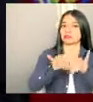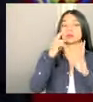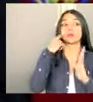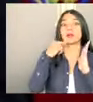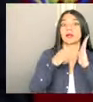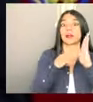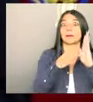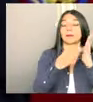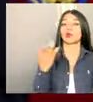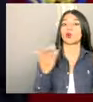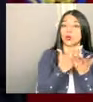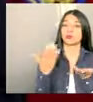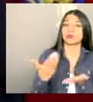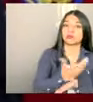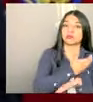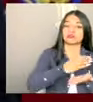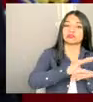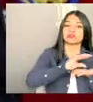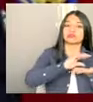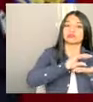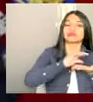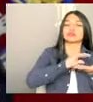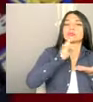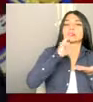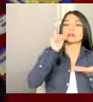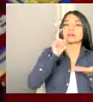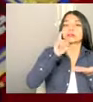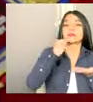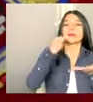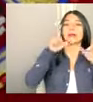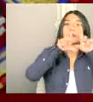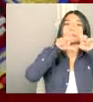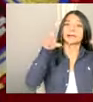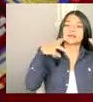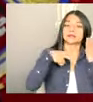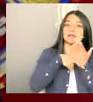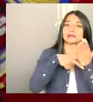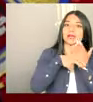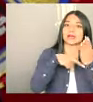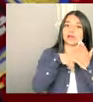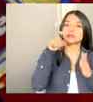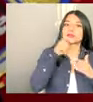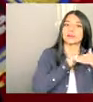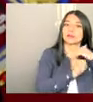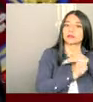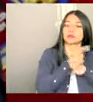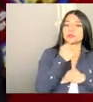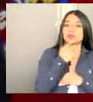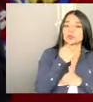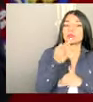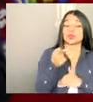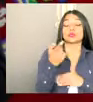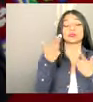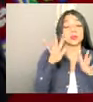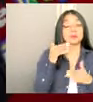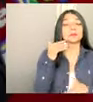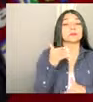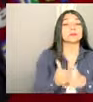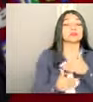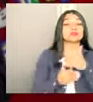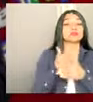de recaudo necesitamos adquirir para la empresa de pasajeros. Recordemos que uno de estos